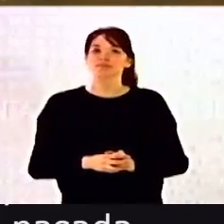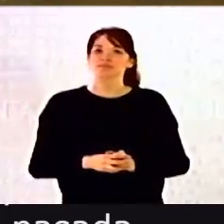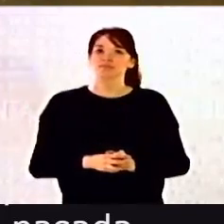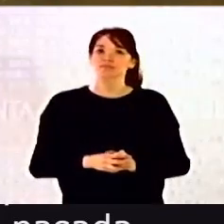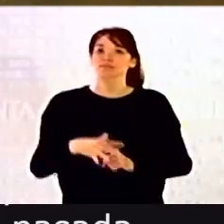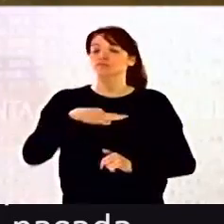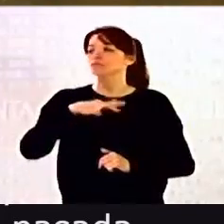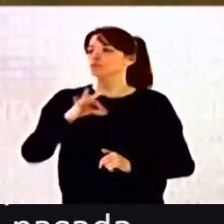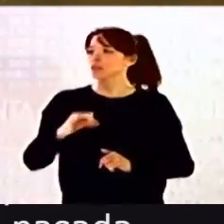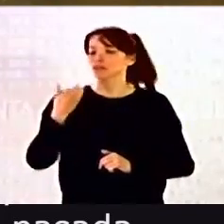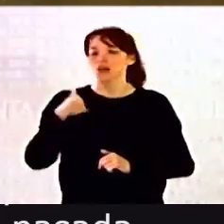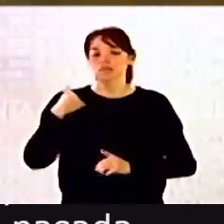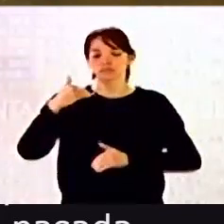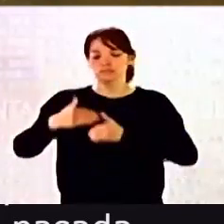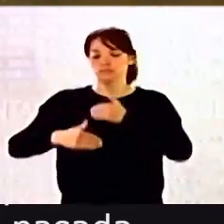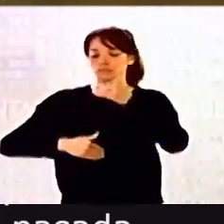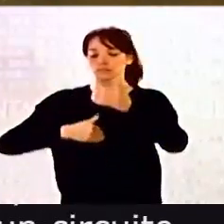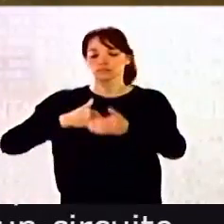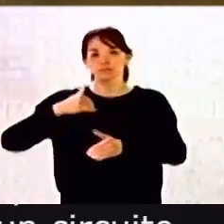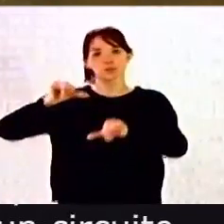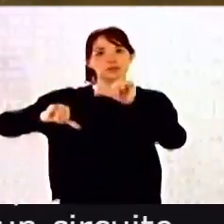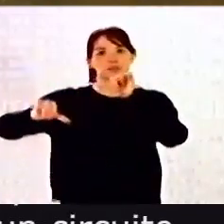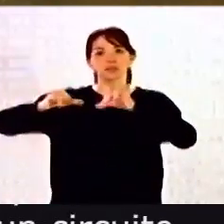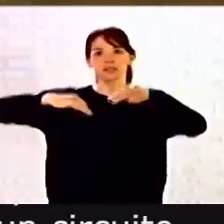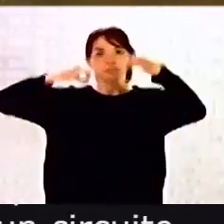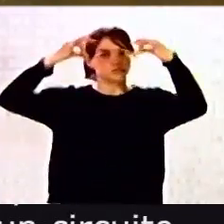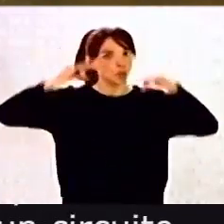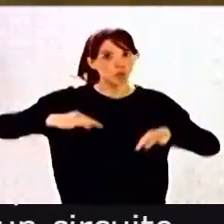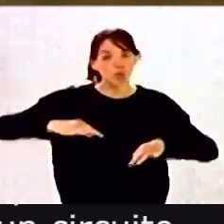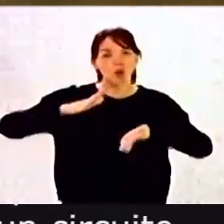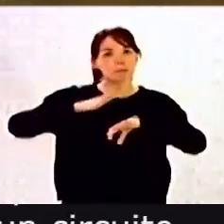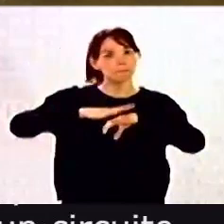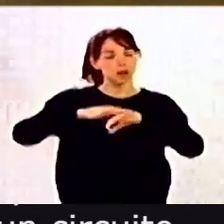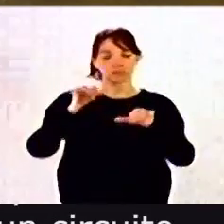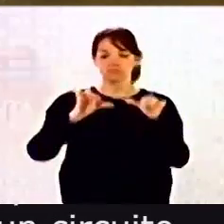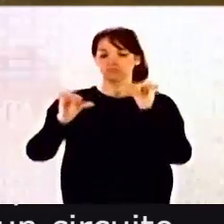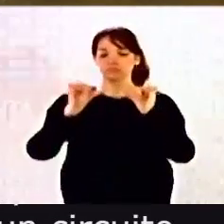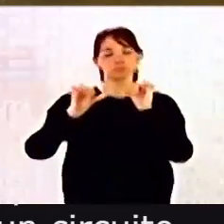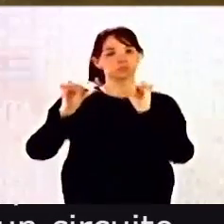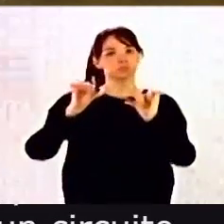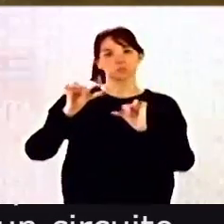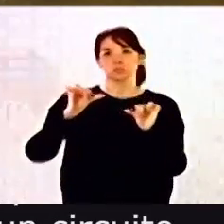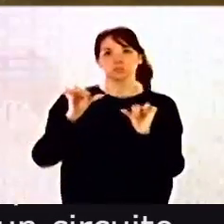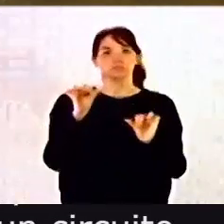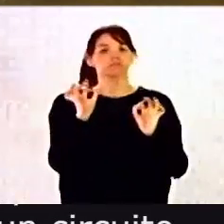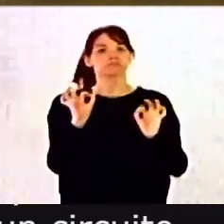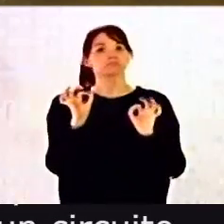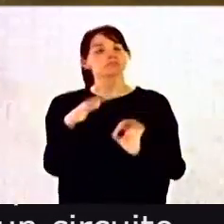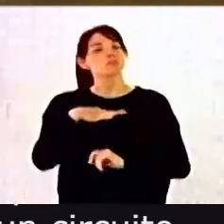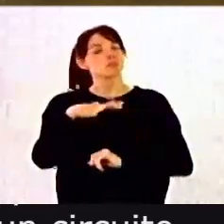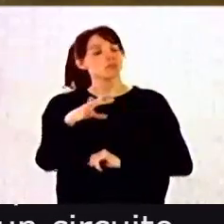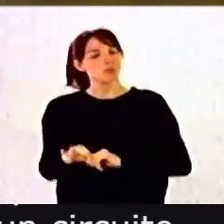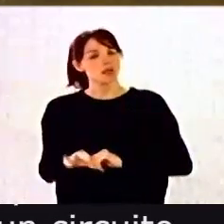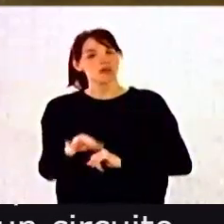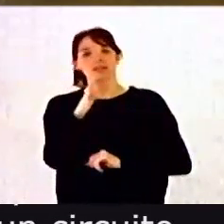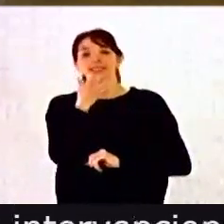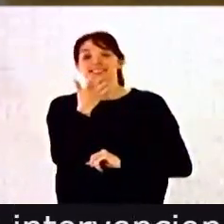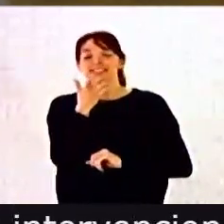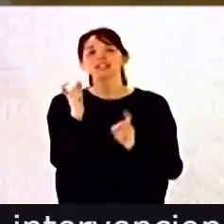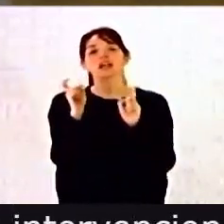circuito seguro para poder intervenir quirúrgicamente de aquellas intervenciones